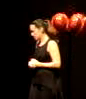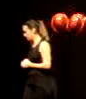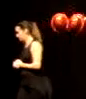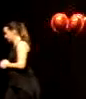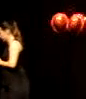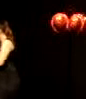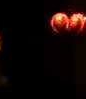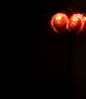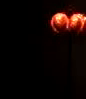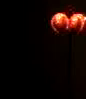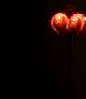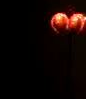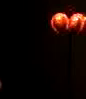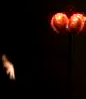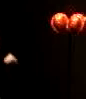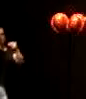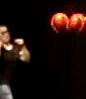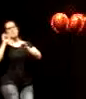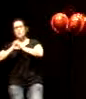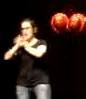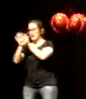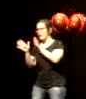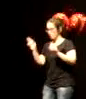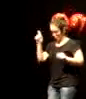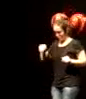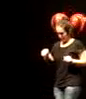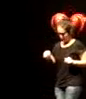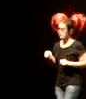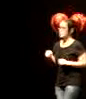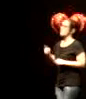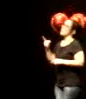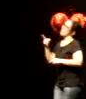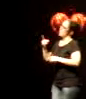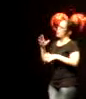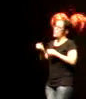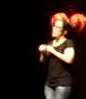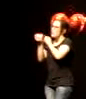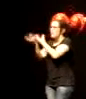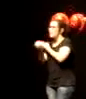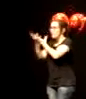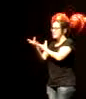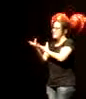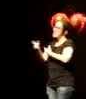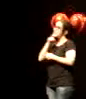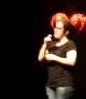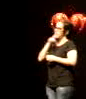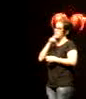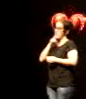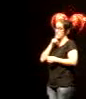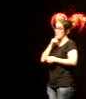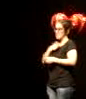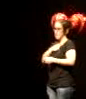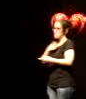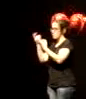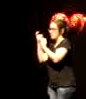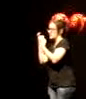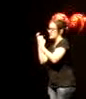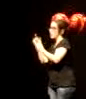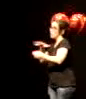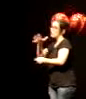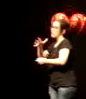aunque lo tengo bastante claro, me resulta bastante difícil transmitírselo a mis alumnos el hecho de que la primera persona que tiene que